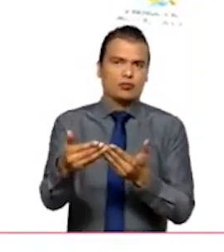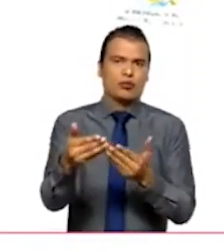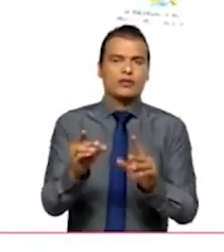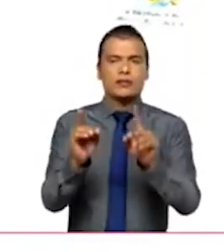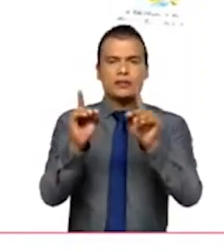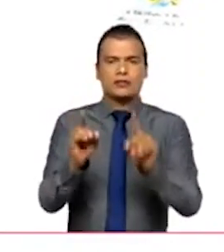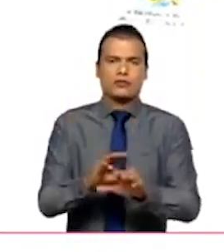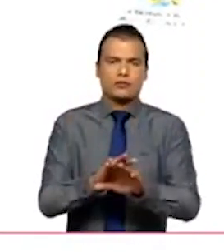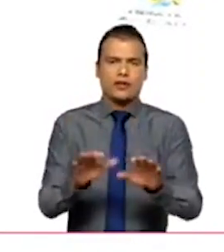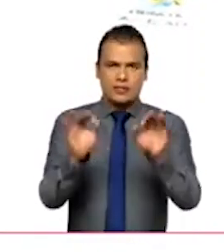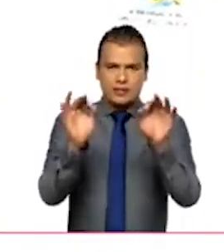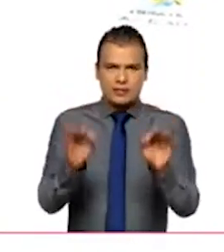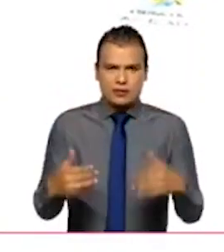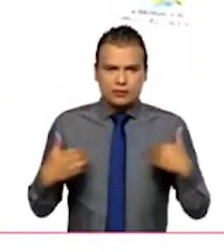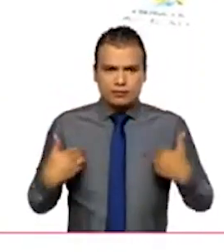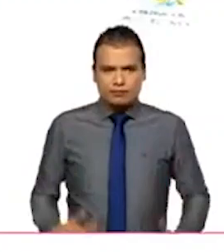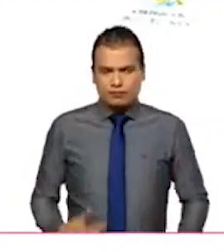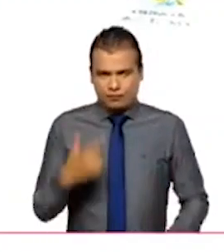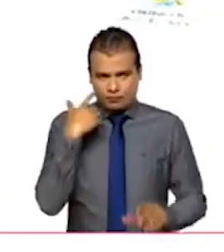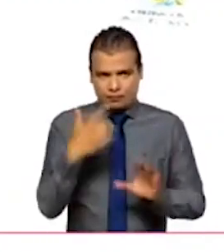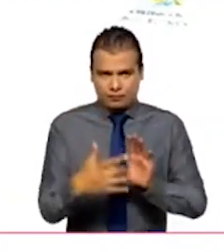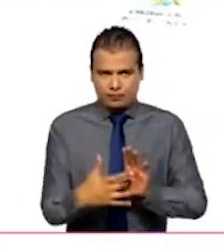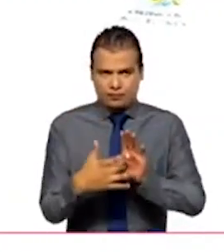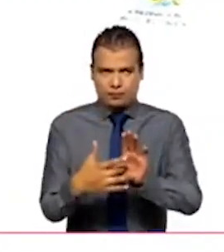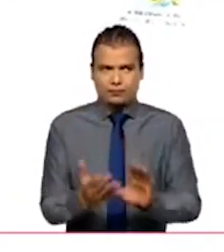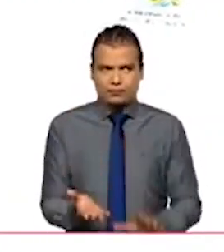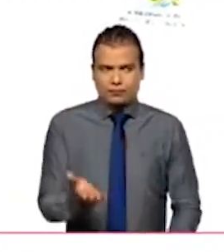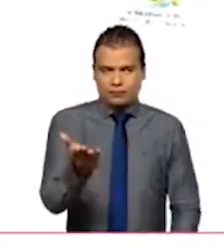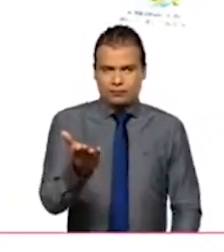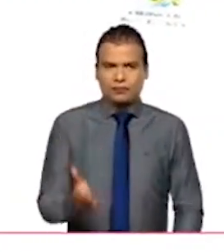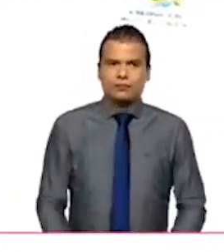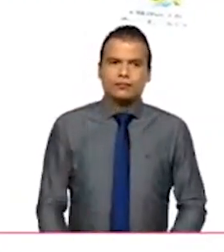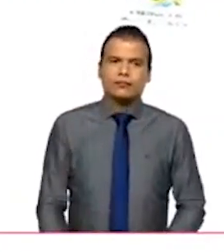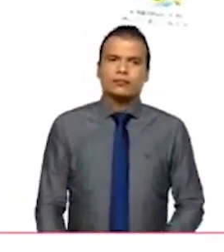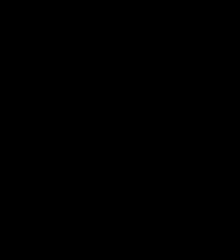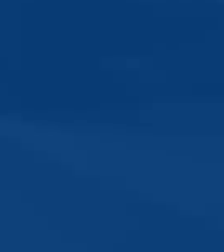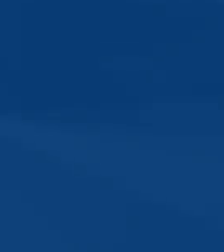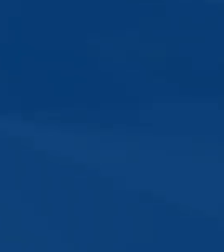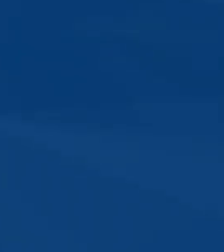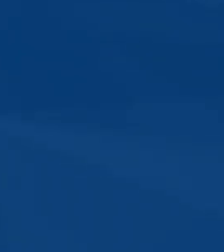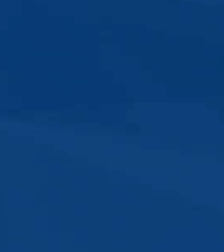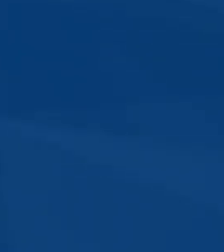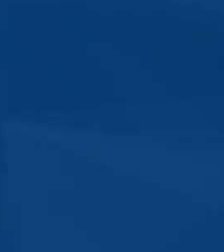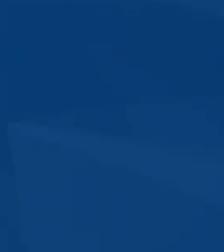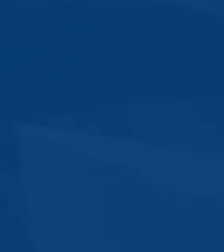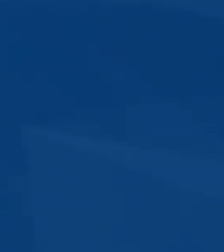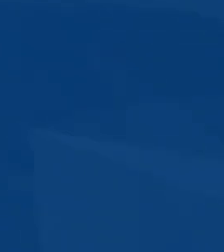definirá. Información desde el municipio Corazón del Valle, Jefferson Bolívar, Telepacífico Noticias.